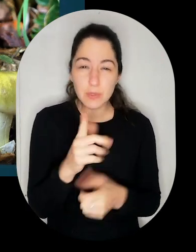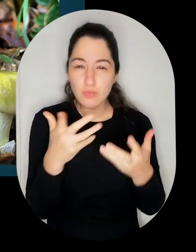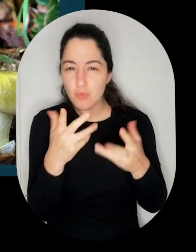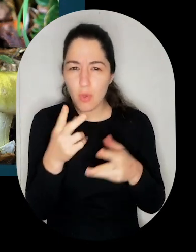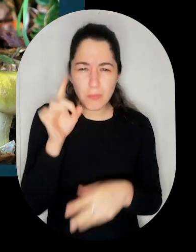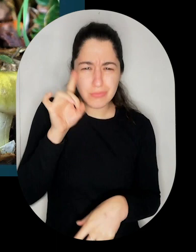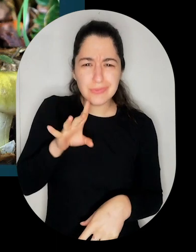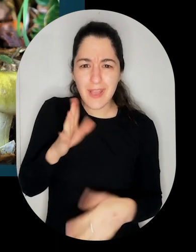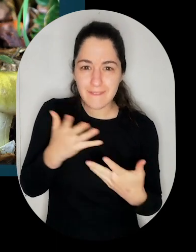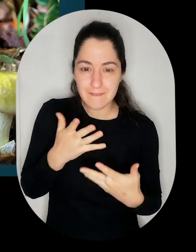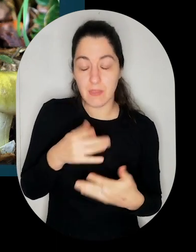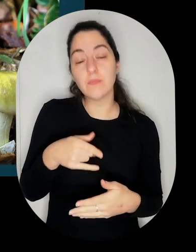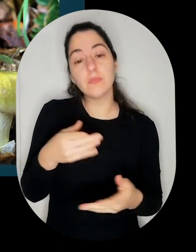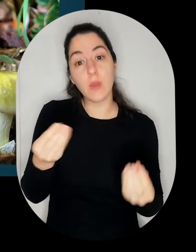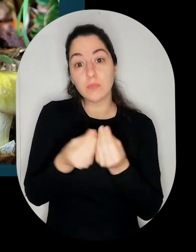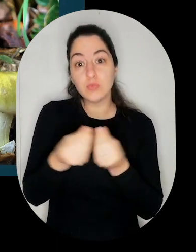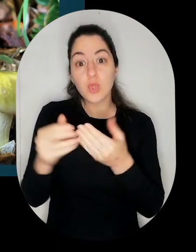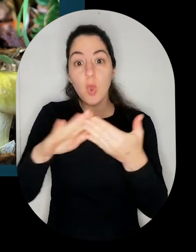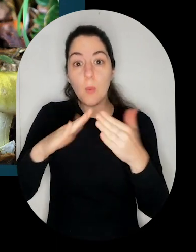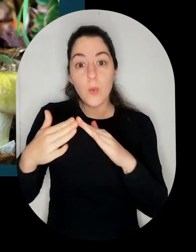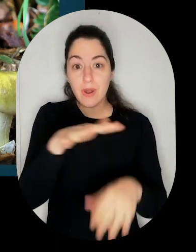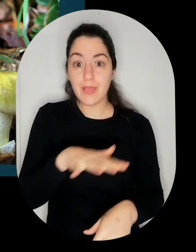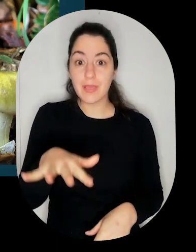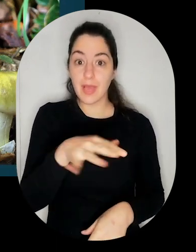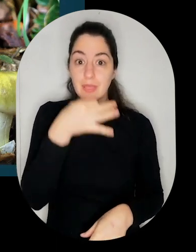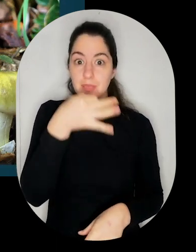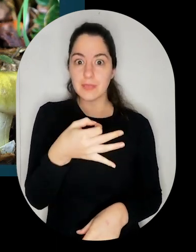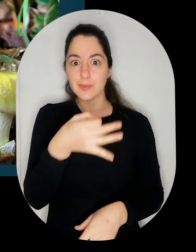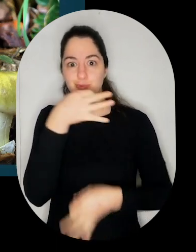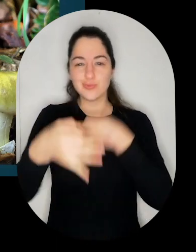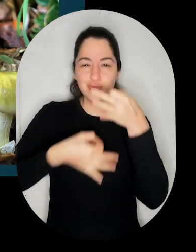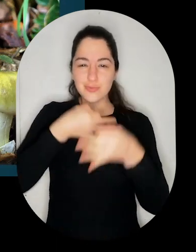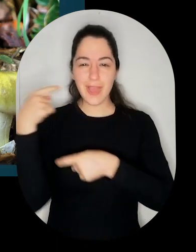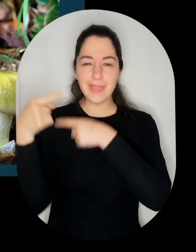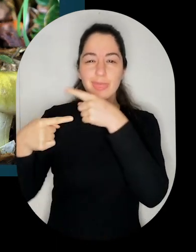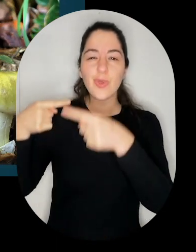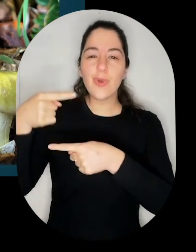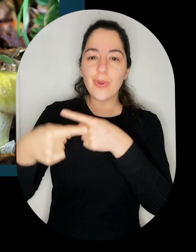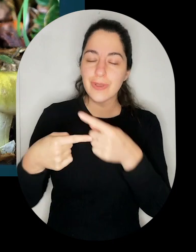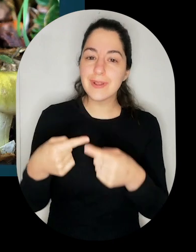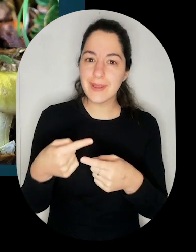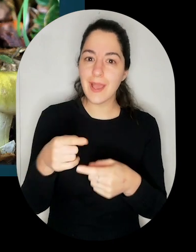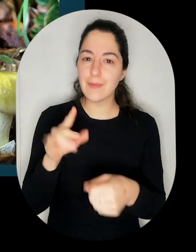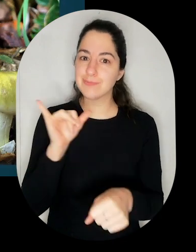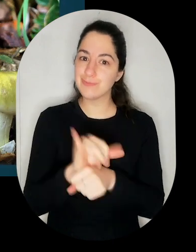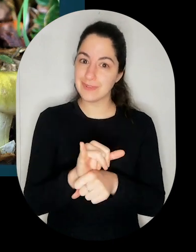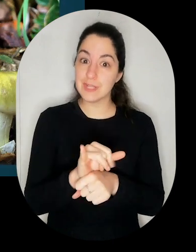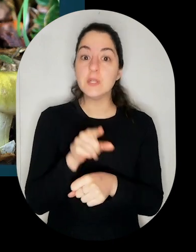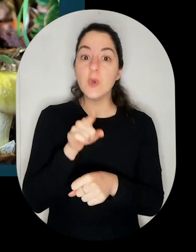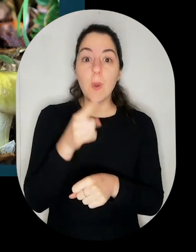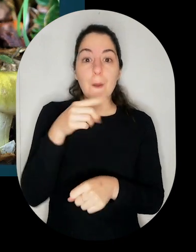comer. Es muy frecuente, de hecho, entre las comunidades establecer algunos de estos mitos, pero hay que entender de que estos mitos